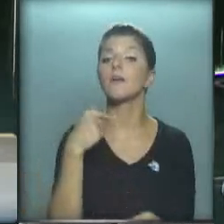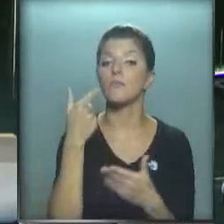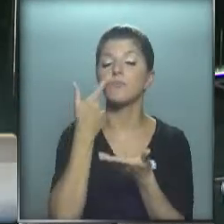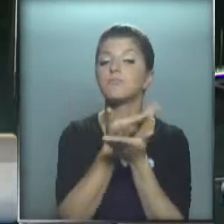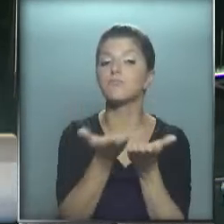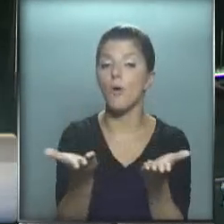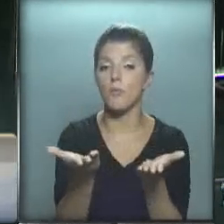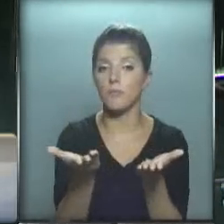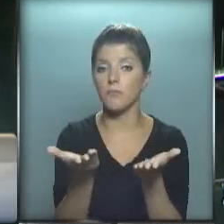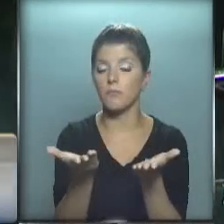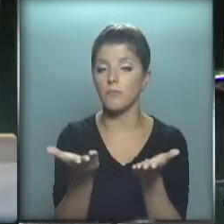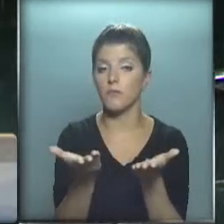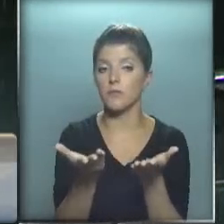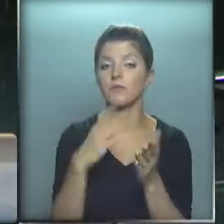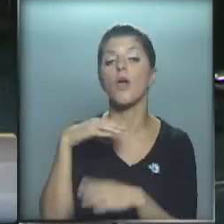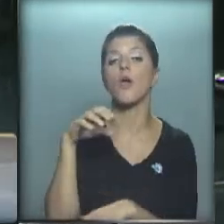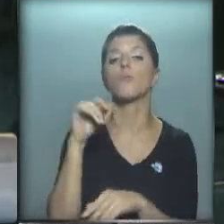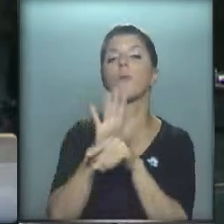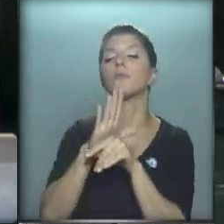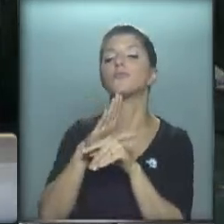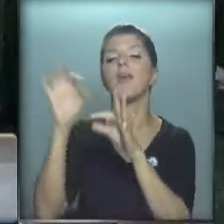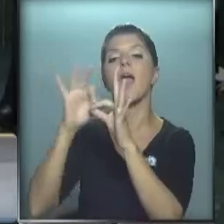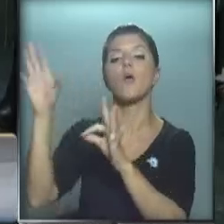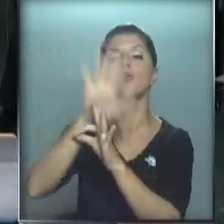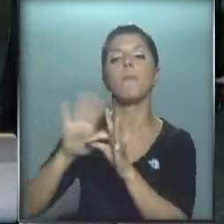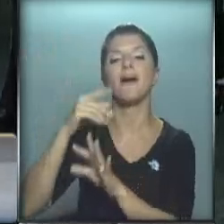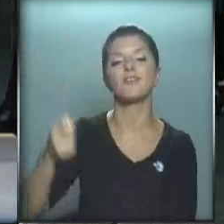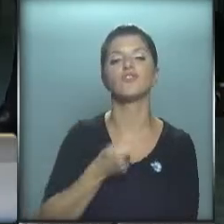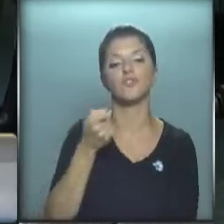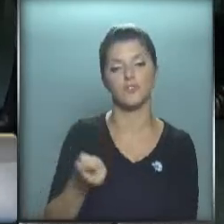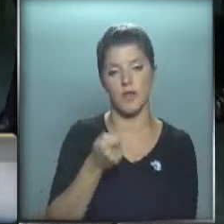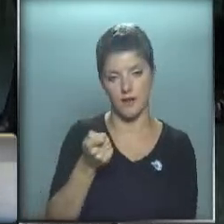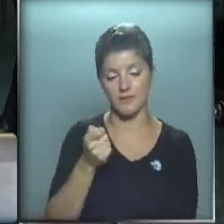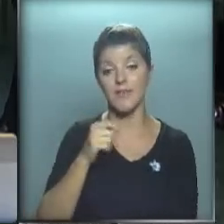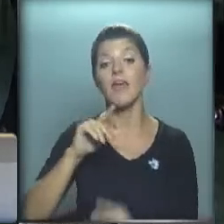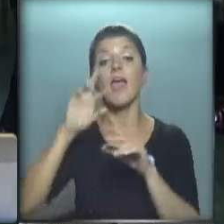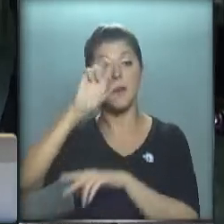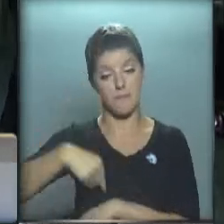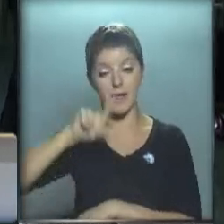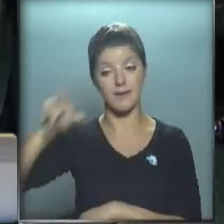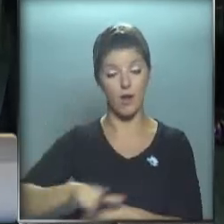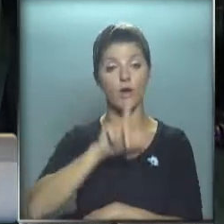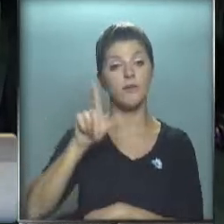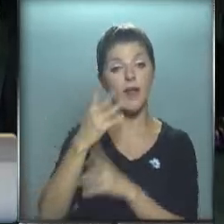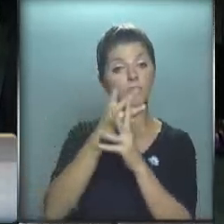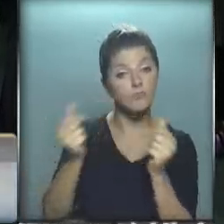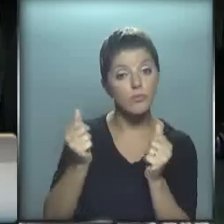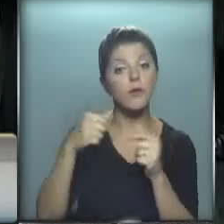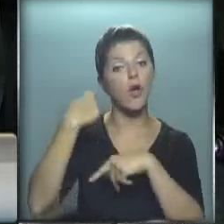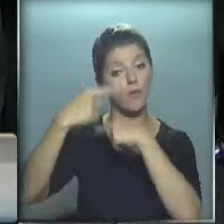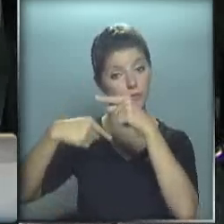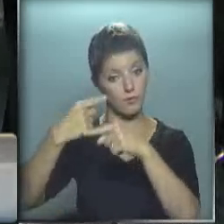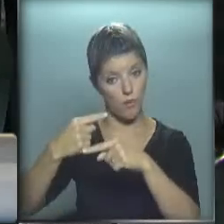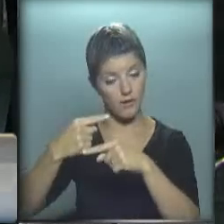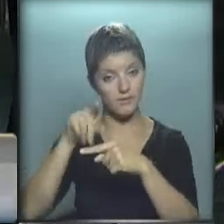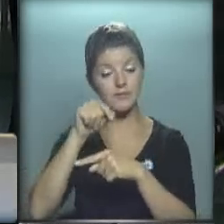una una Europa Social es decir salir del modelo neoliberal sin abandonar Europa y la